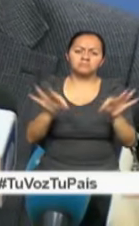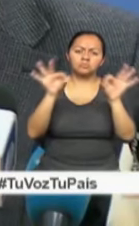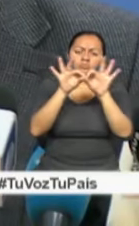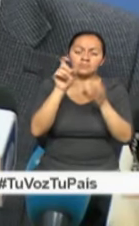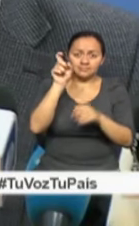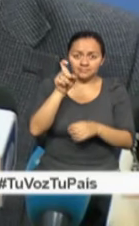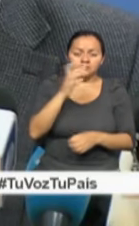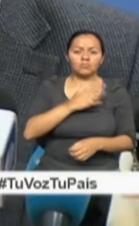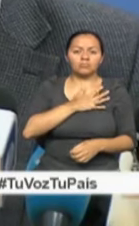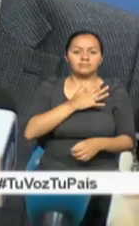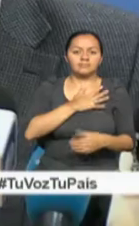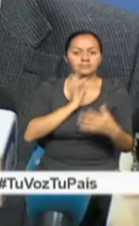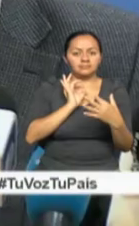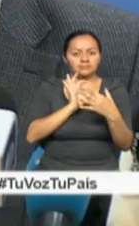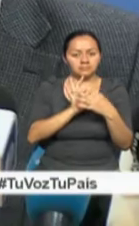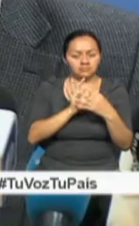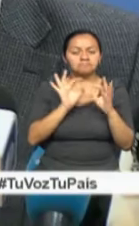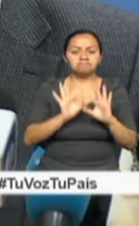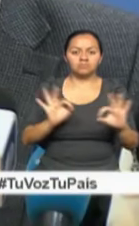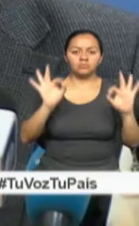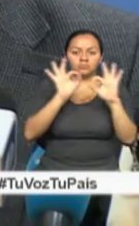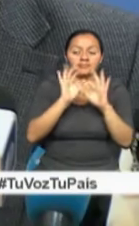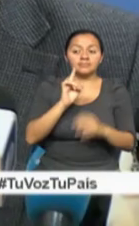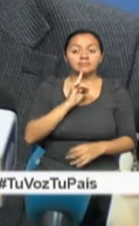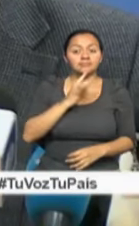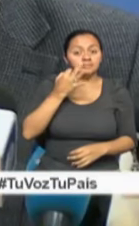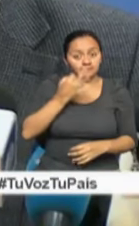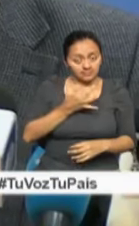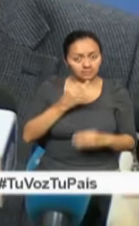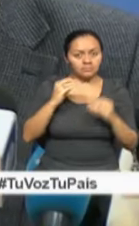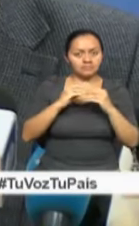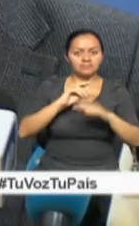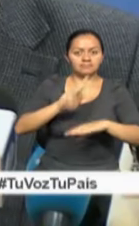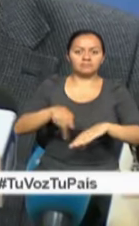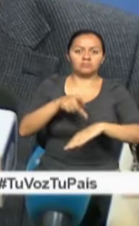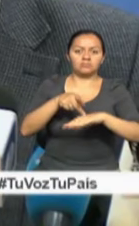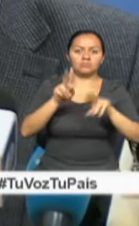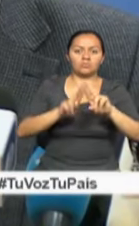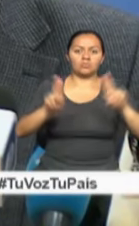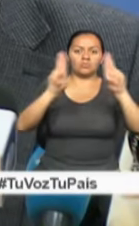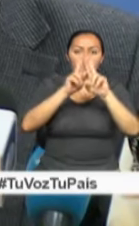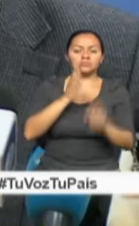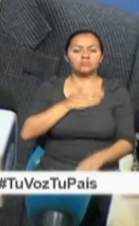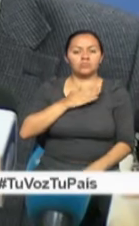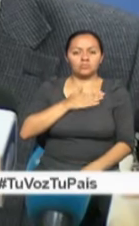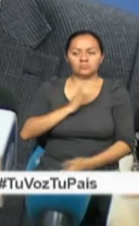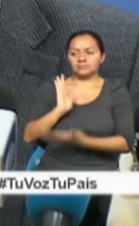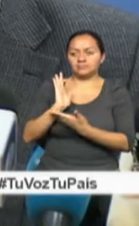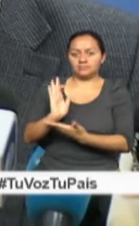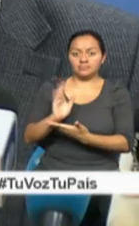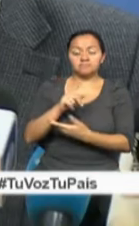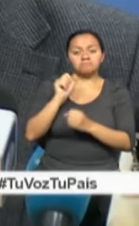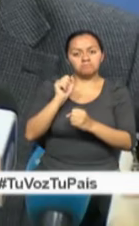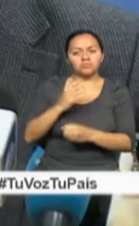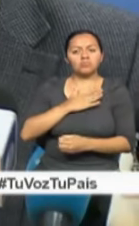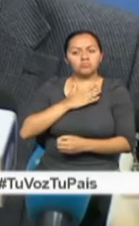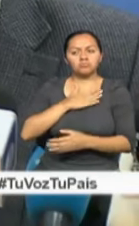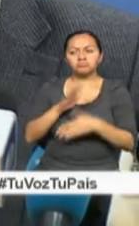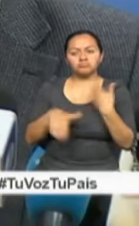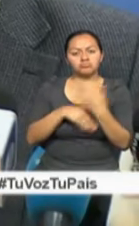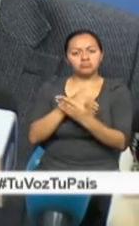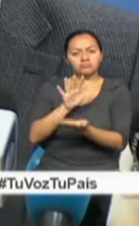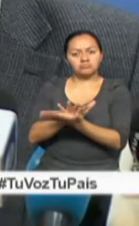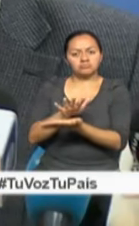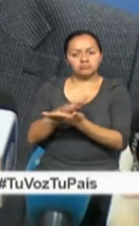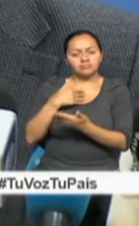confianza en la seriedad técnica y profesional de las Naciones Unidas. Eso es lo que le va a dar confianza y